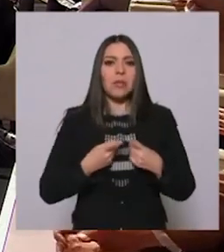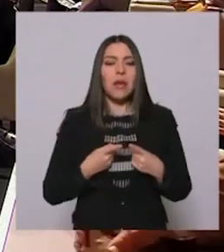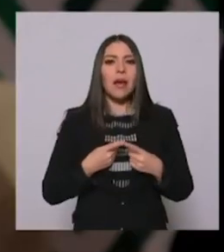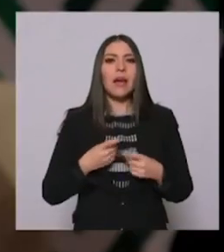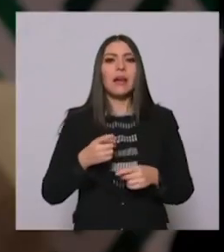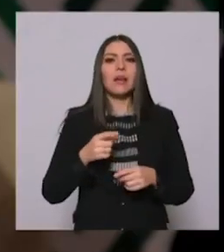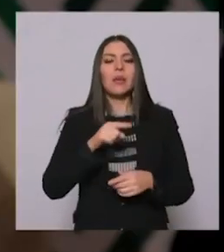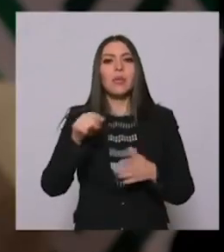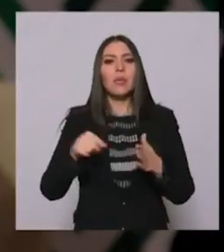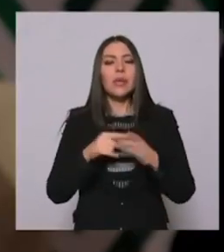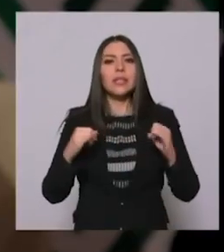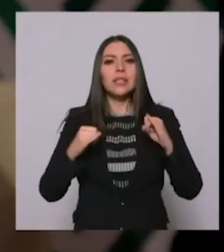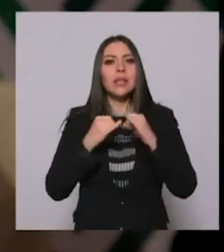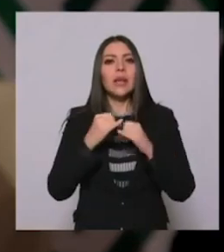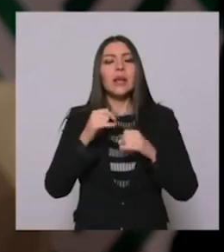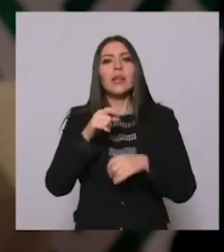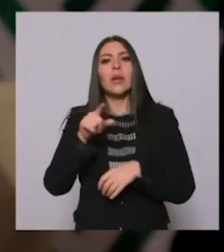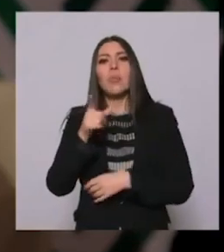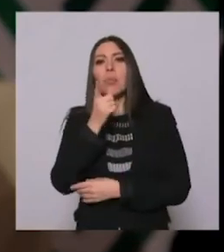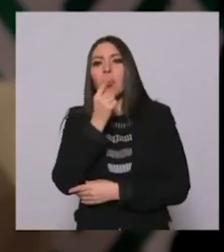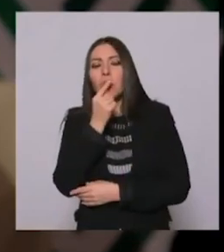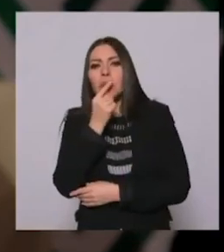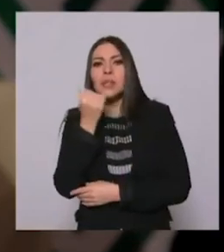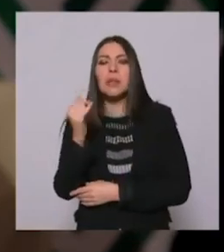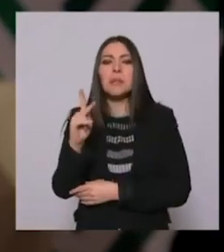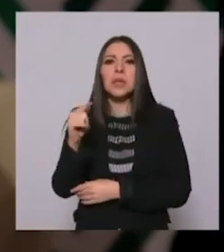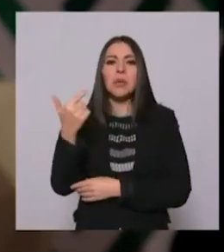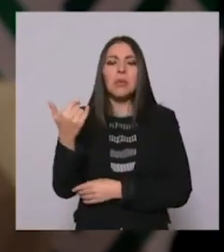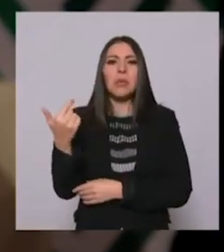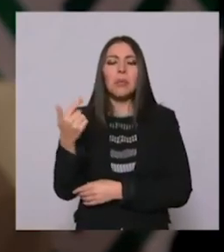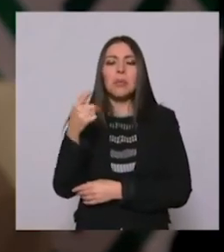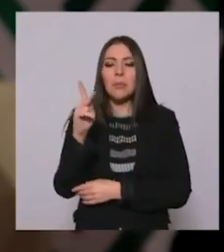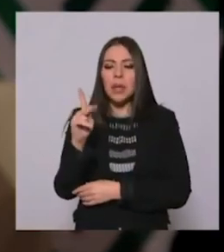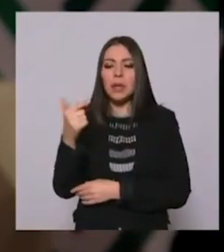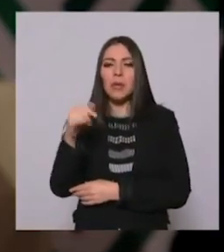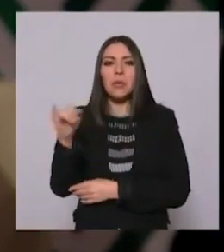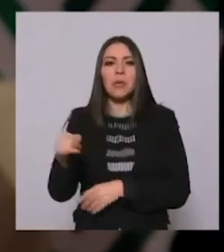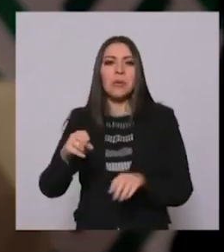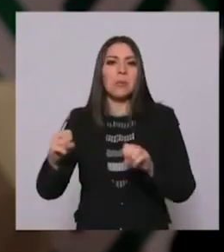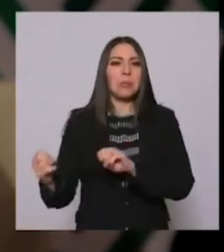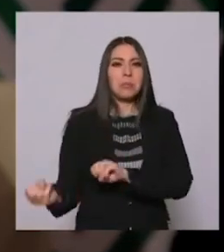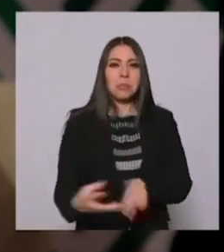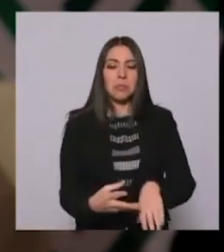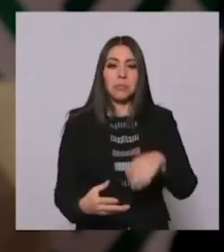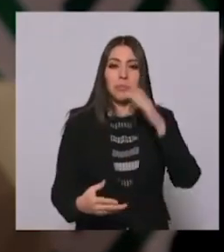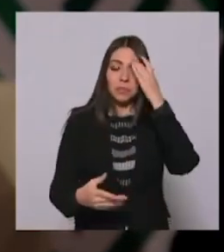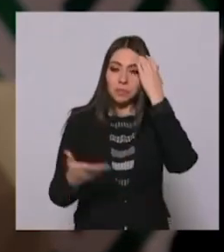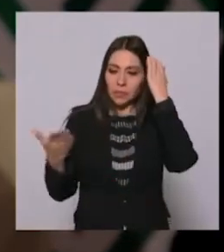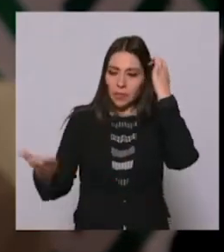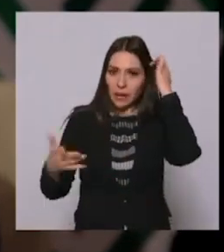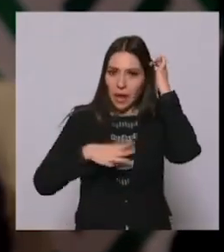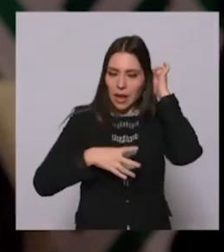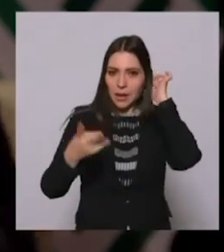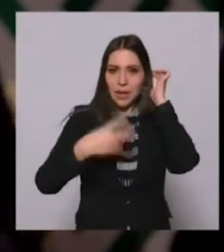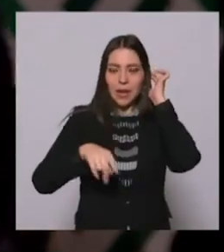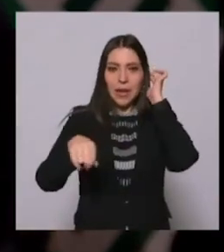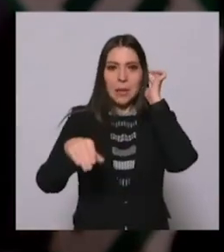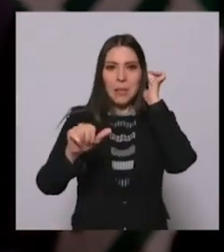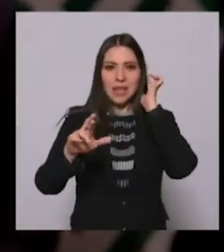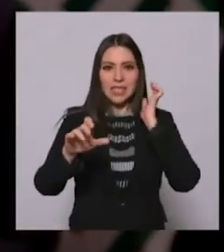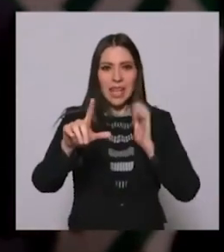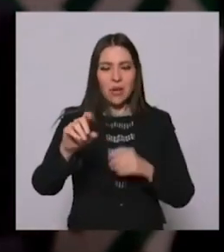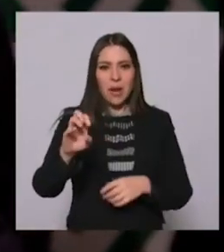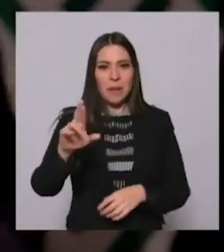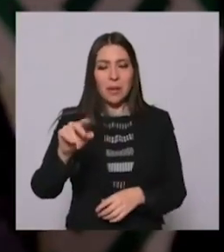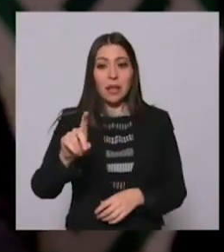caracterizadas por la falta de apoyo a sus elementos. Aquí está Marcelo Ebrard. Cuando él dejó el gobierno de la ciudad, la policía de